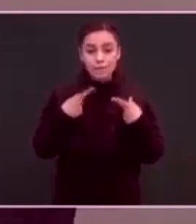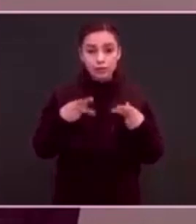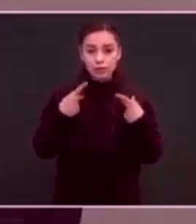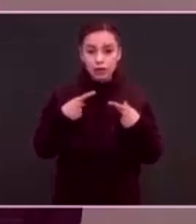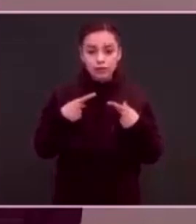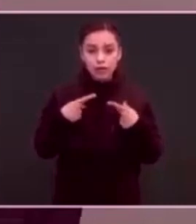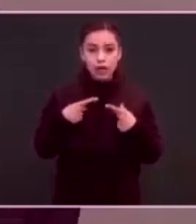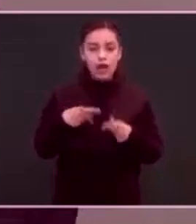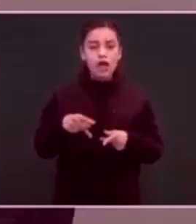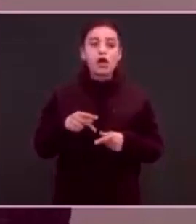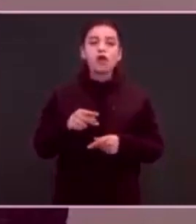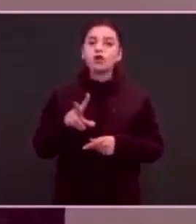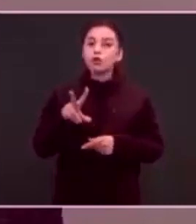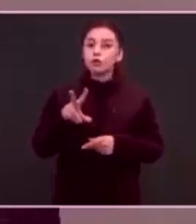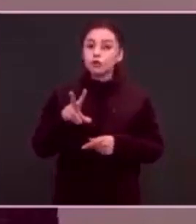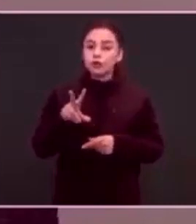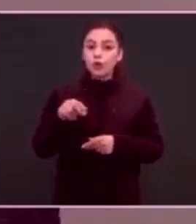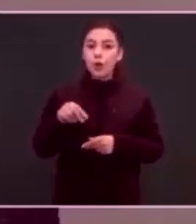están